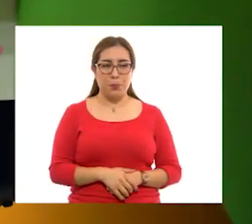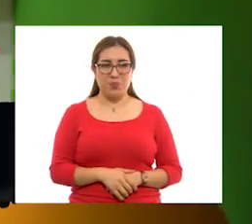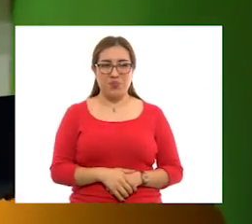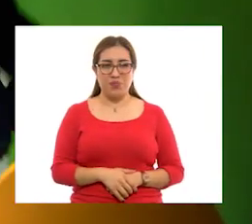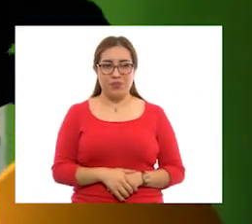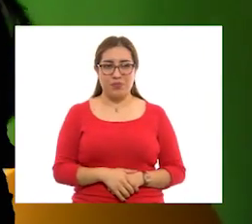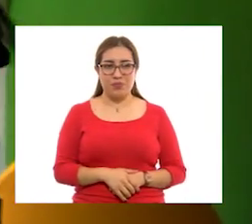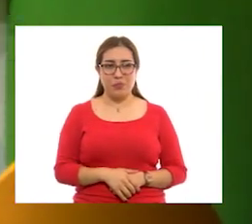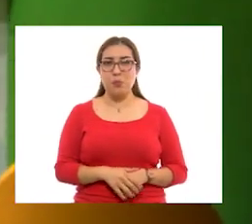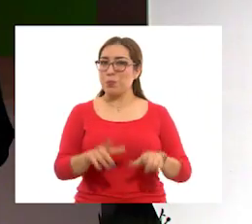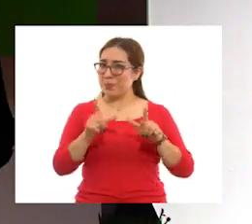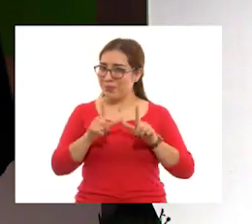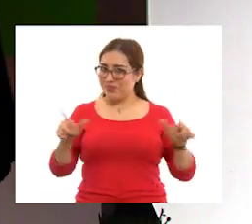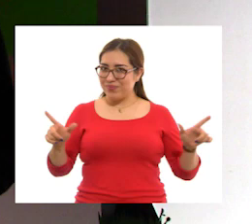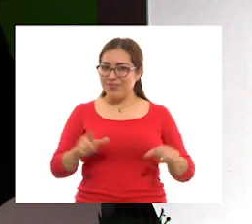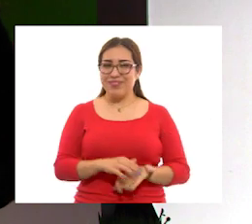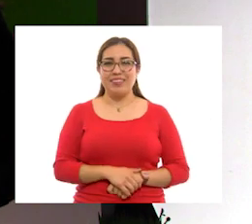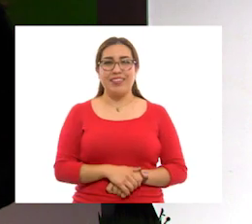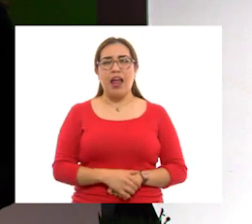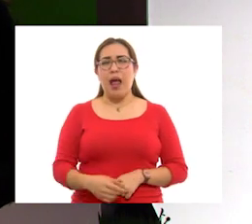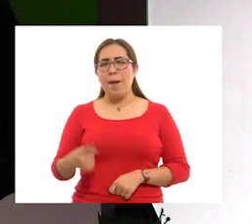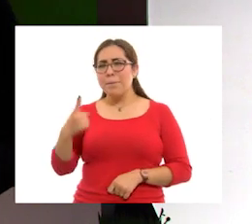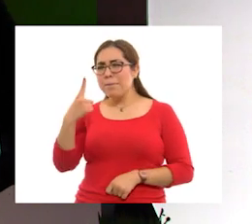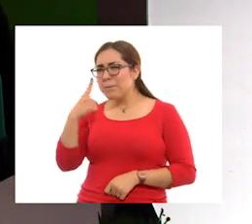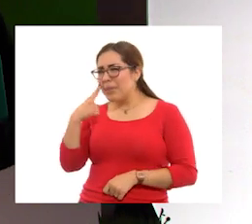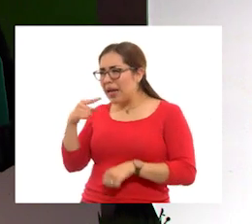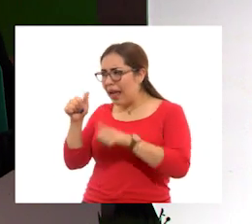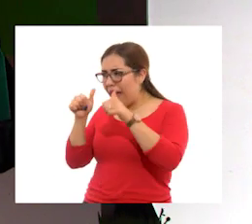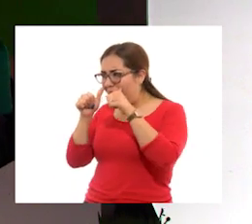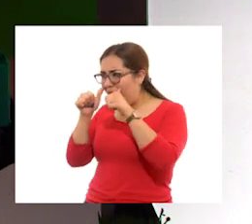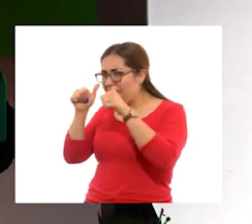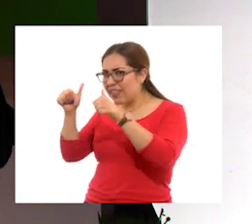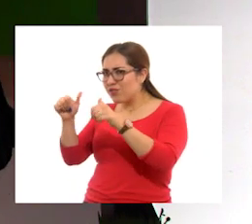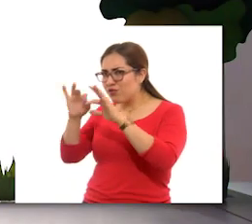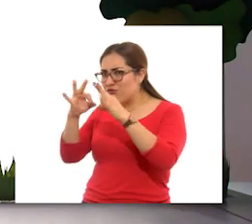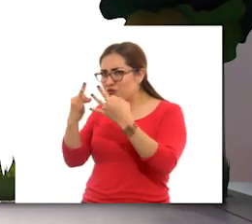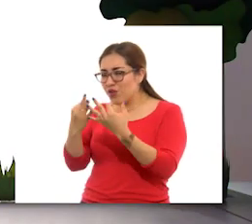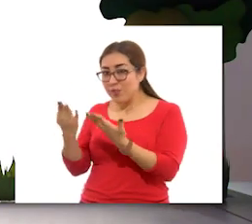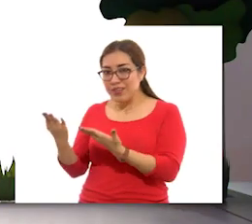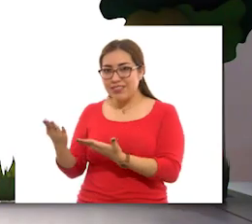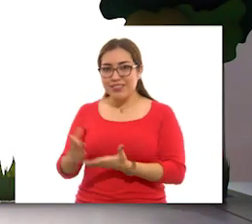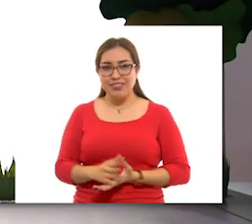¡Estoy lista! ¡Observen bien las siluetas que aparecen!